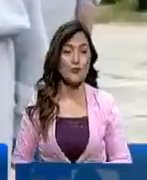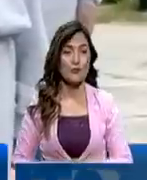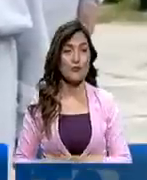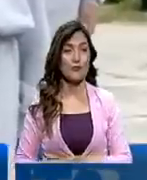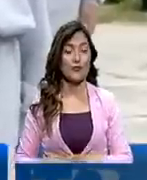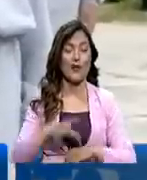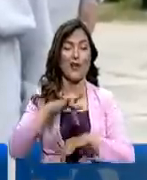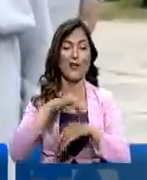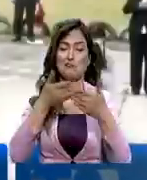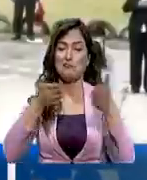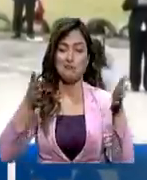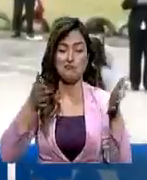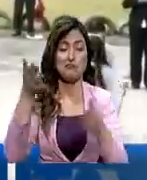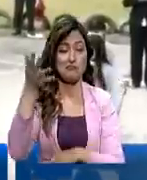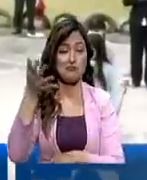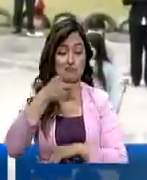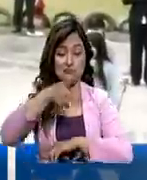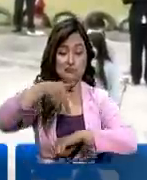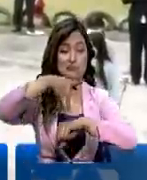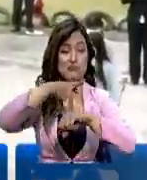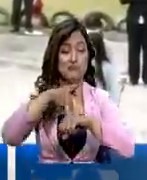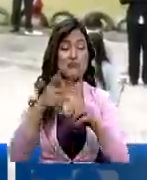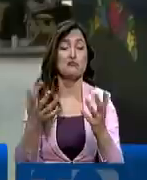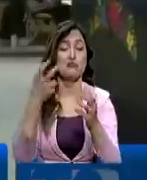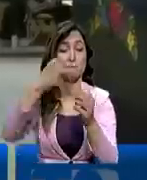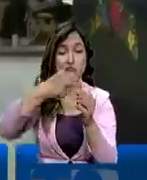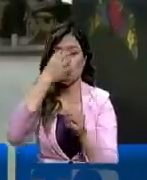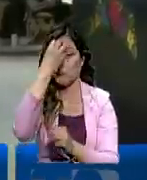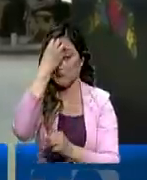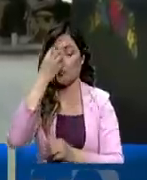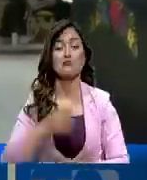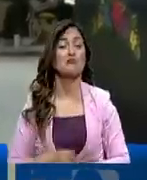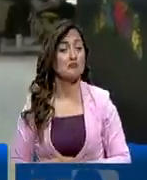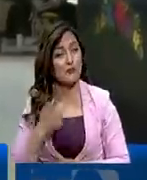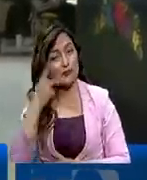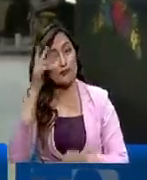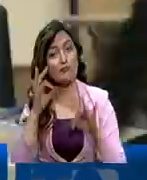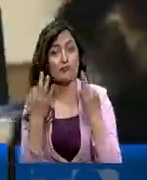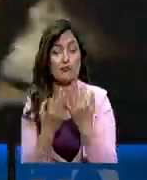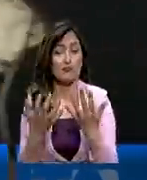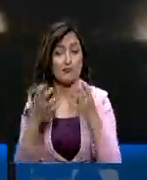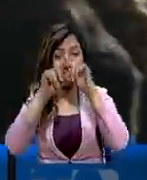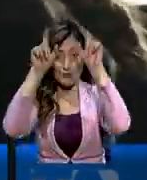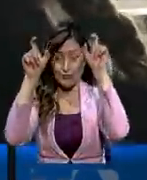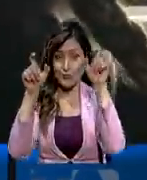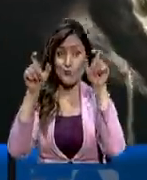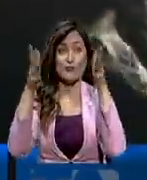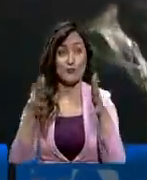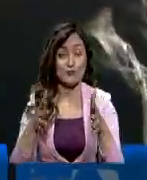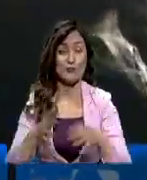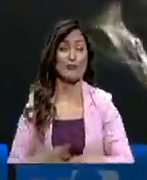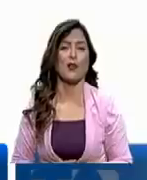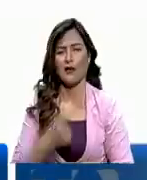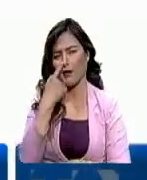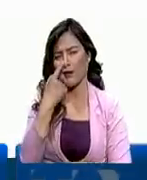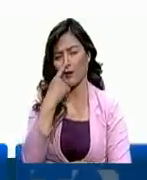la cita está abierta para docentes profesionales involucrados en educación, pero también para padres de familia y empresarios. Los interesados